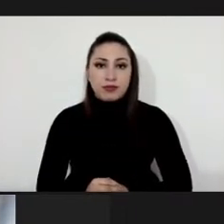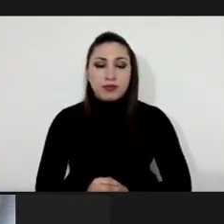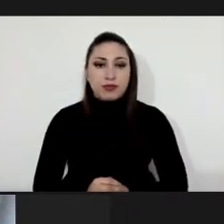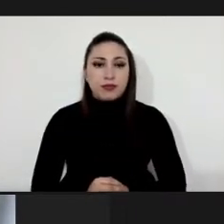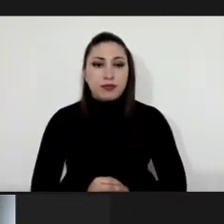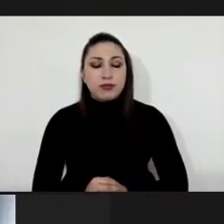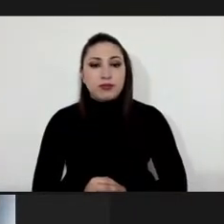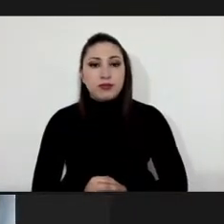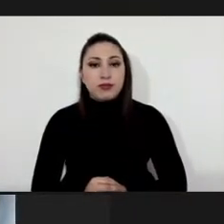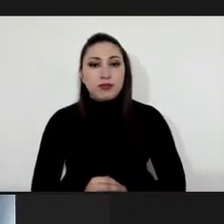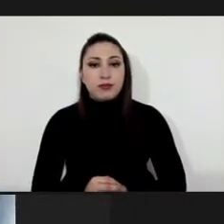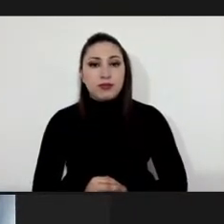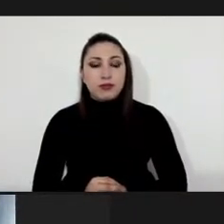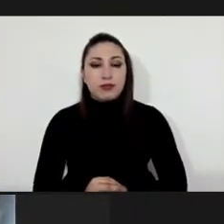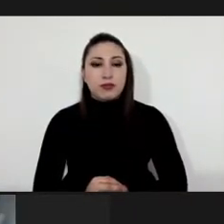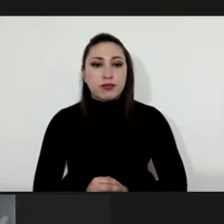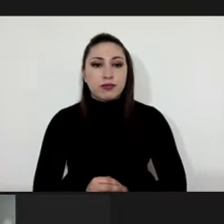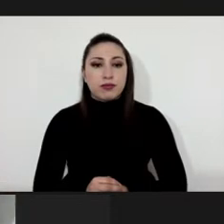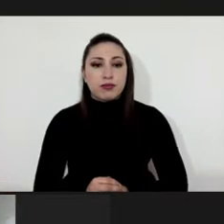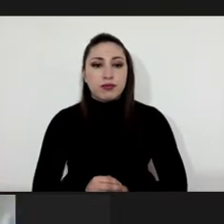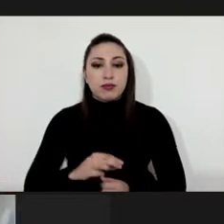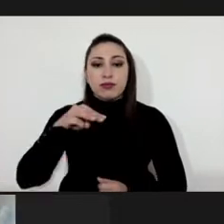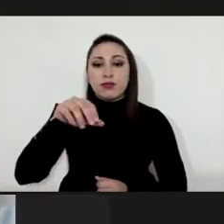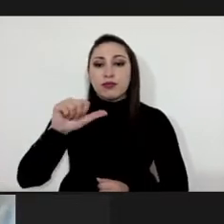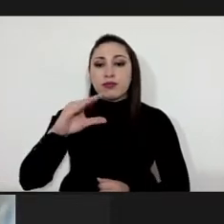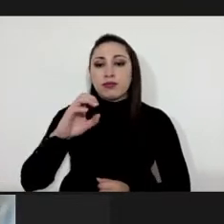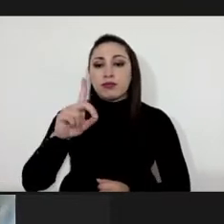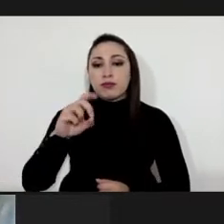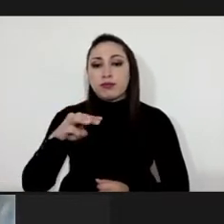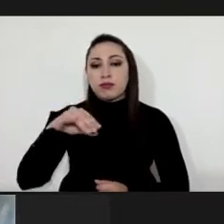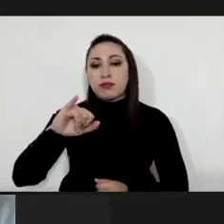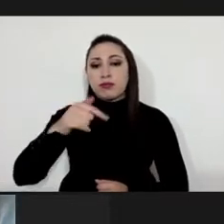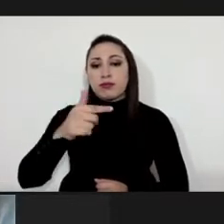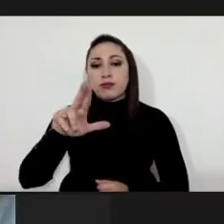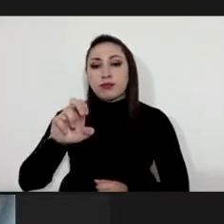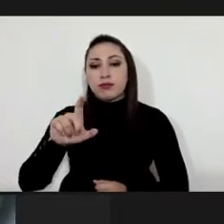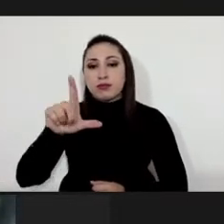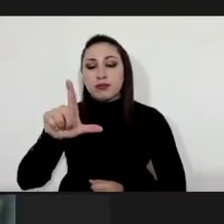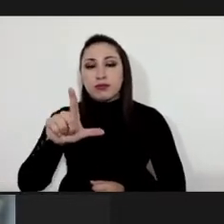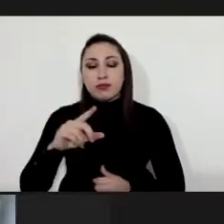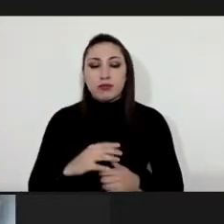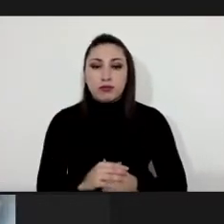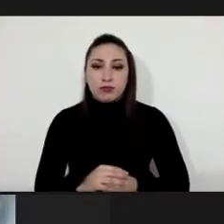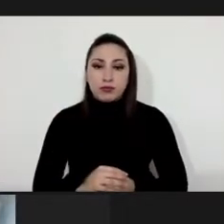Diputado Miguel Ángel Macedo Escartín.